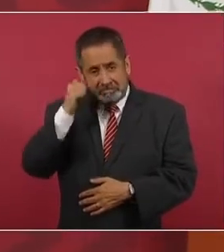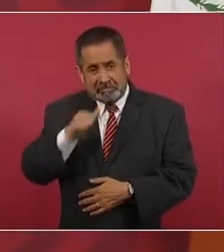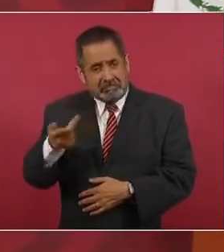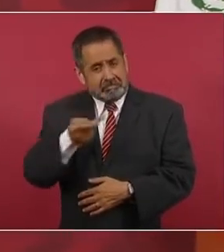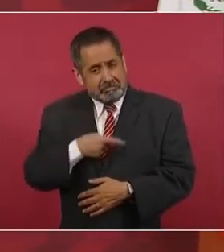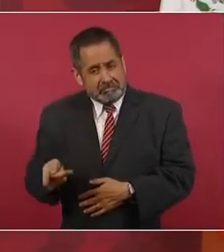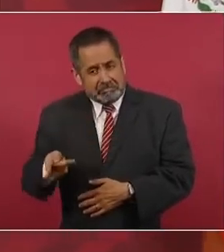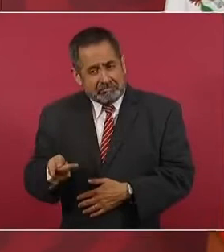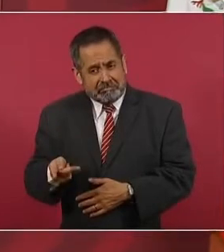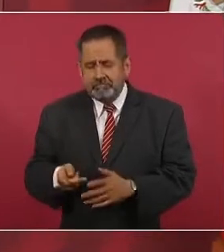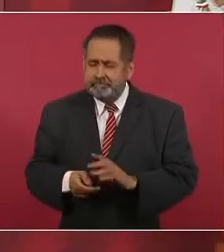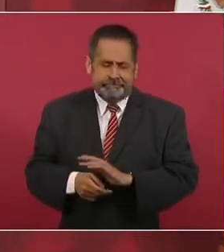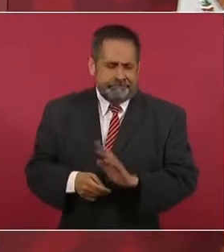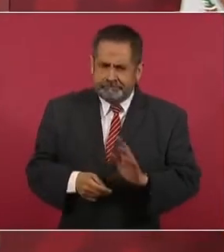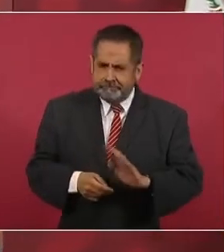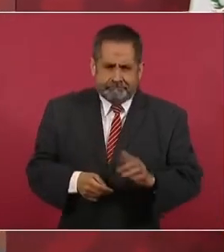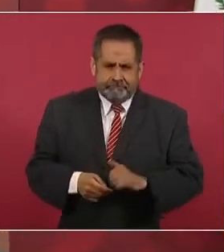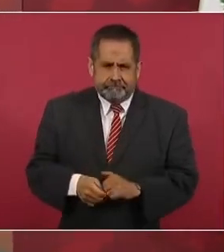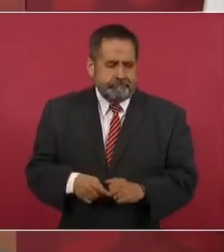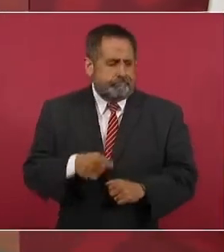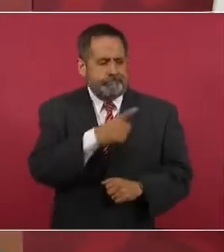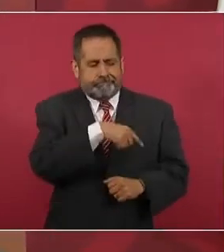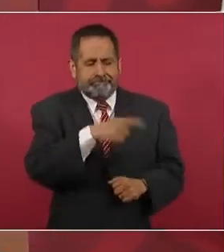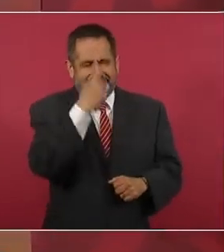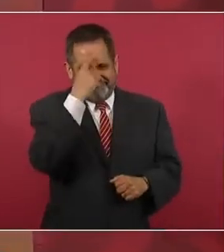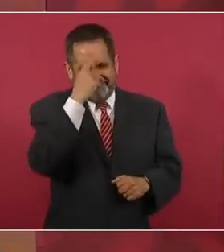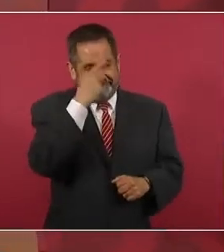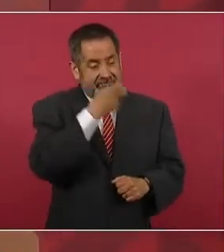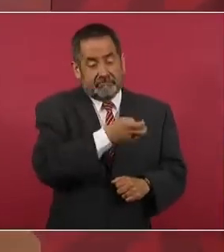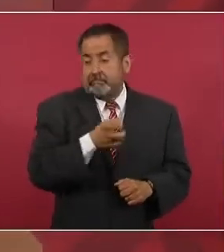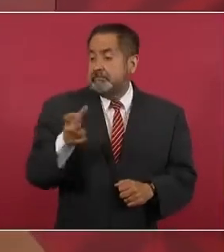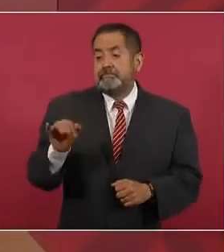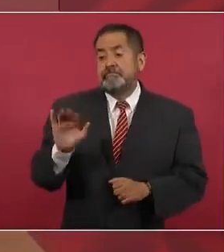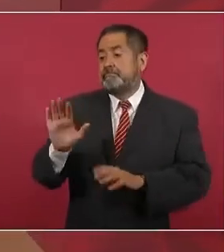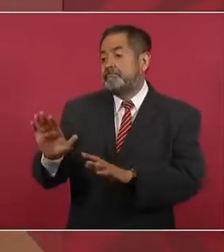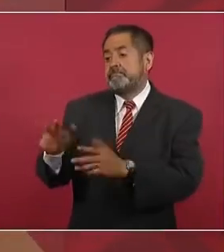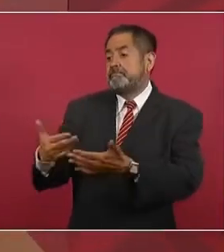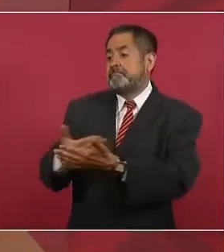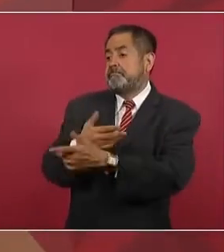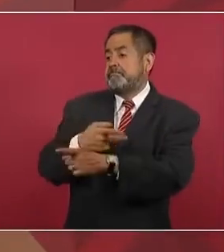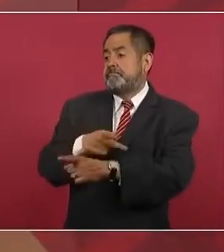porque esa es la esencia del conservadurismo.